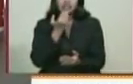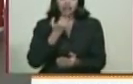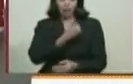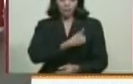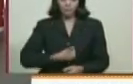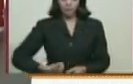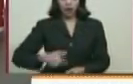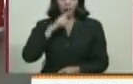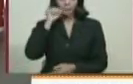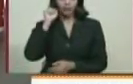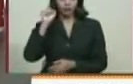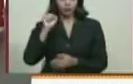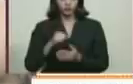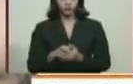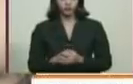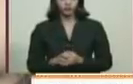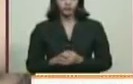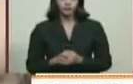de la República.